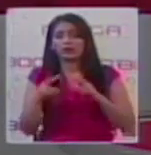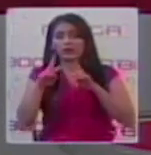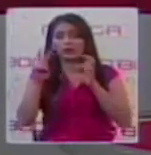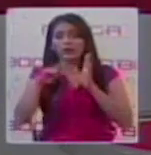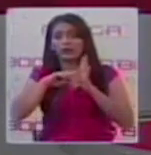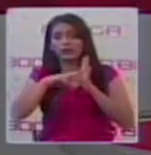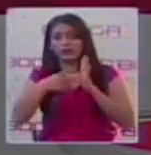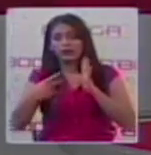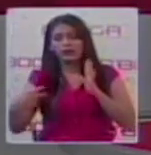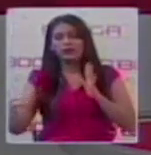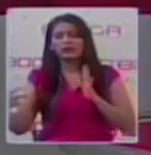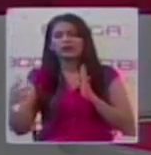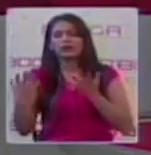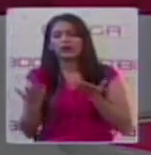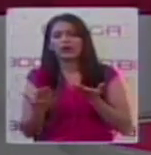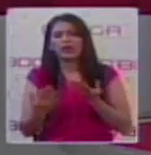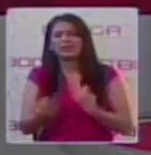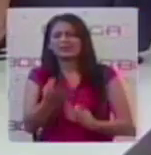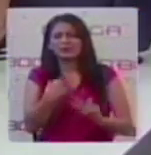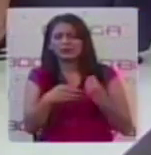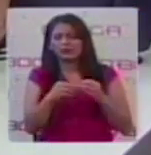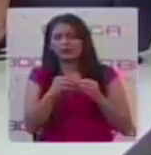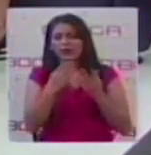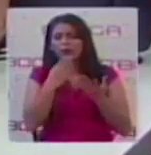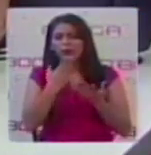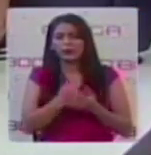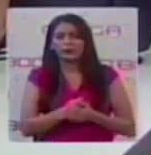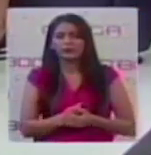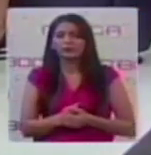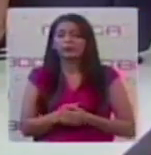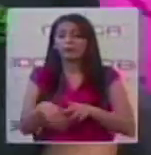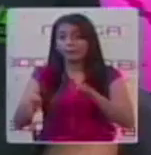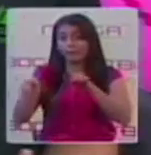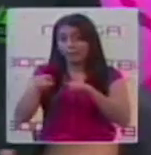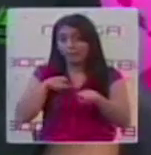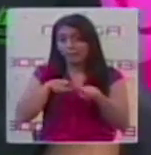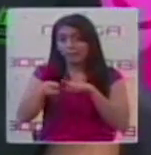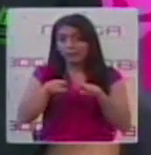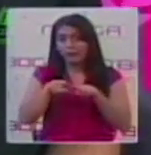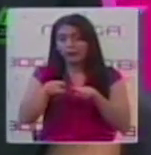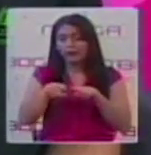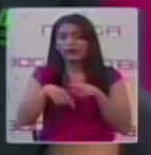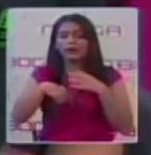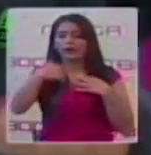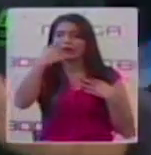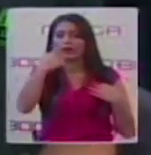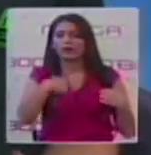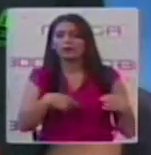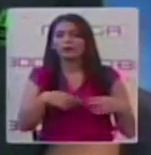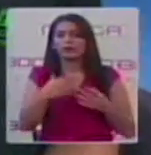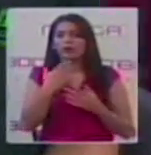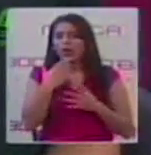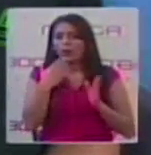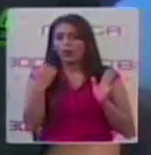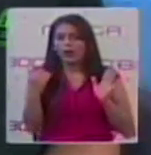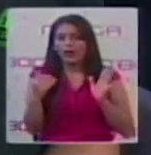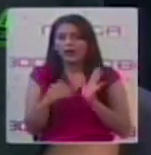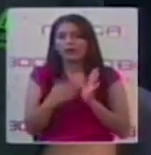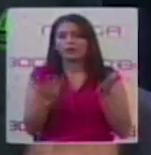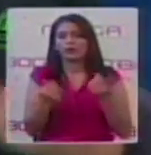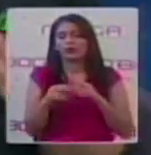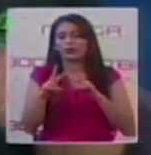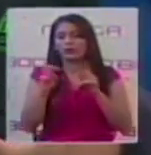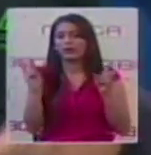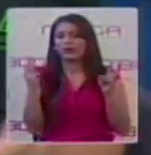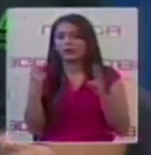Junior Achievement. Bueno, ¿en qué consiste el mismo? El concurso es un simulador que es un modelo matemático que